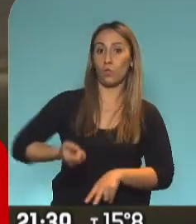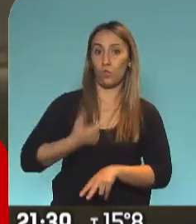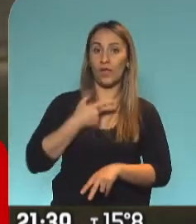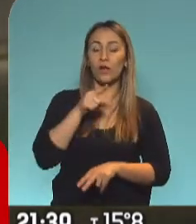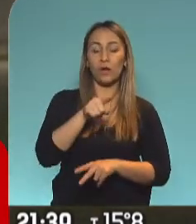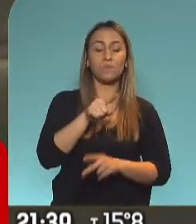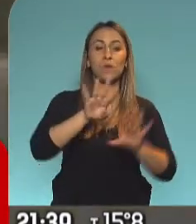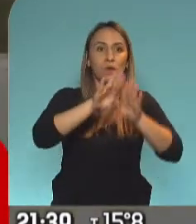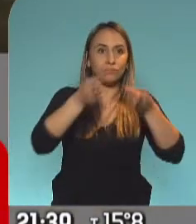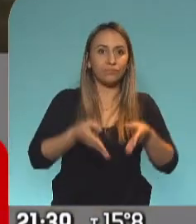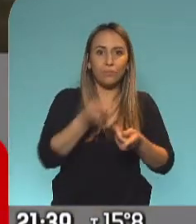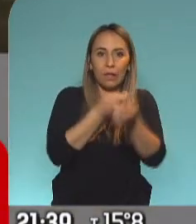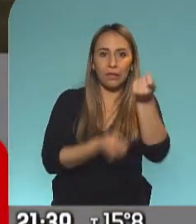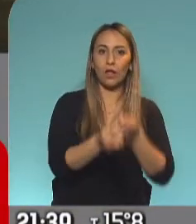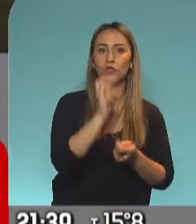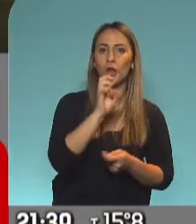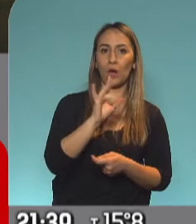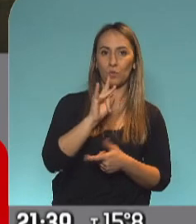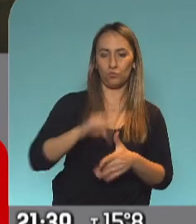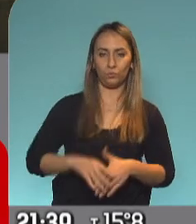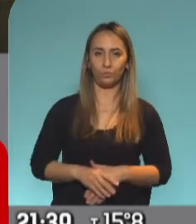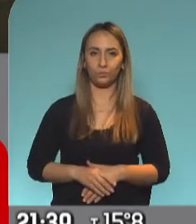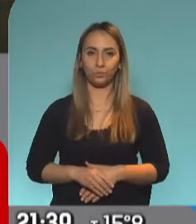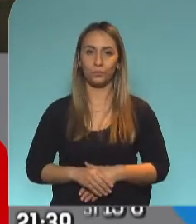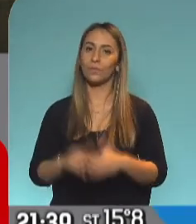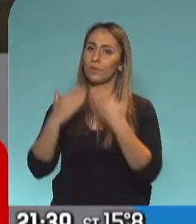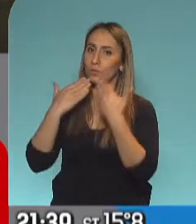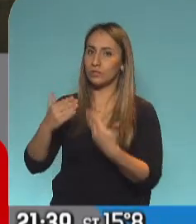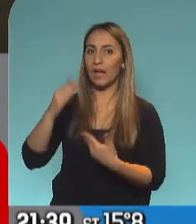dólar ilegal, el dólar blue. Muchas gracias, Gabriel, por el informe.